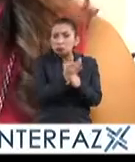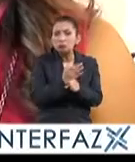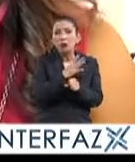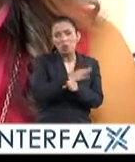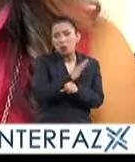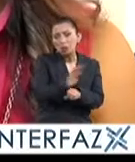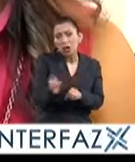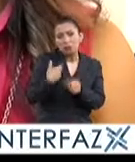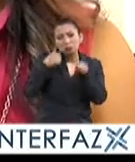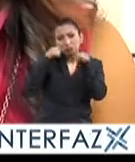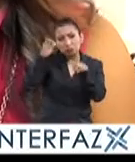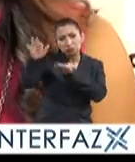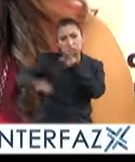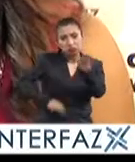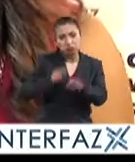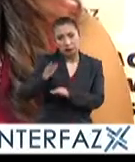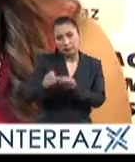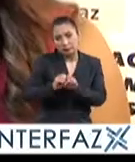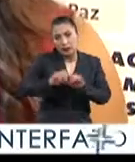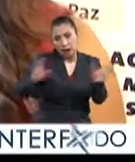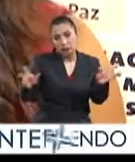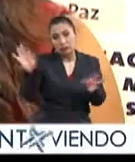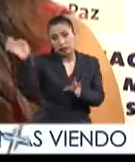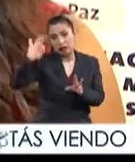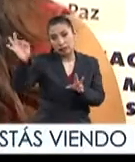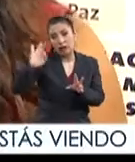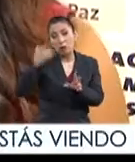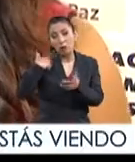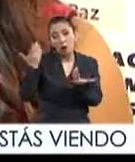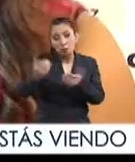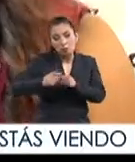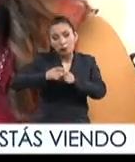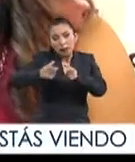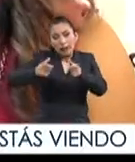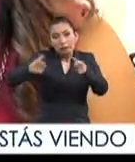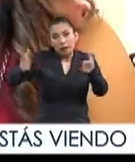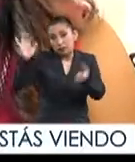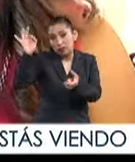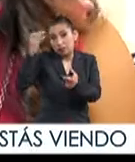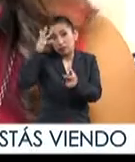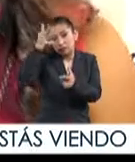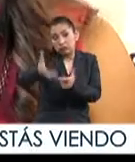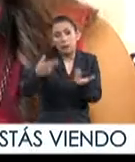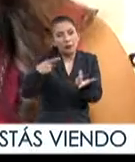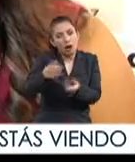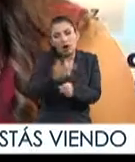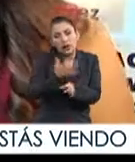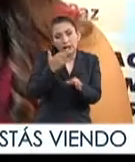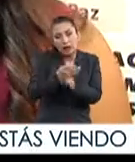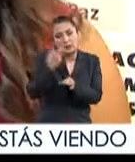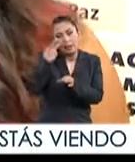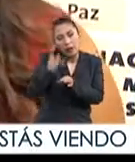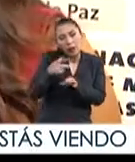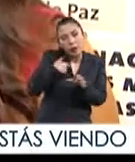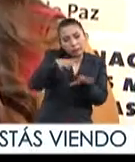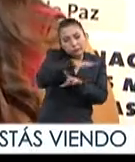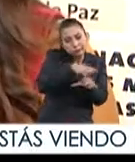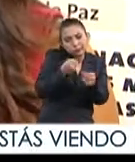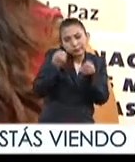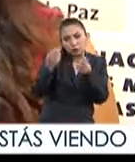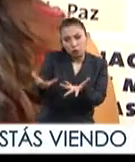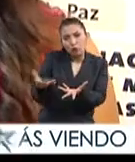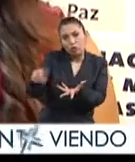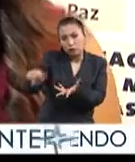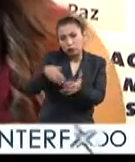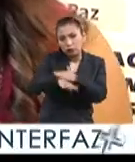nacional. Entonces, obviamente, probablemente sea de manera progresiva, pero bueno, se tendría que tener las condiciones para